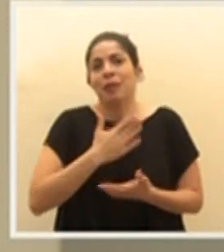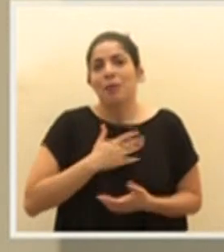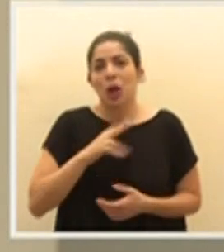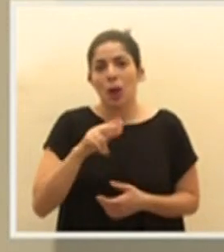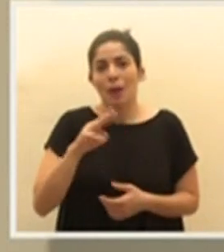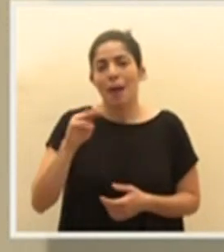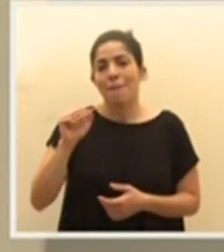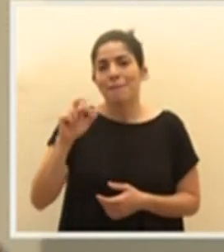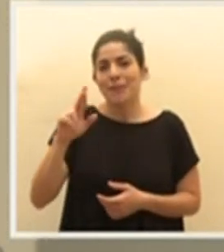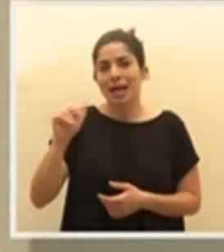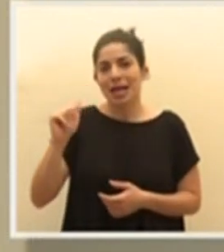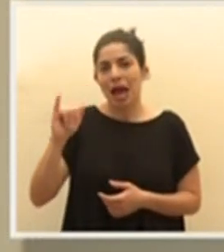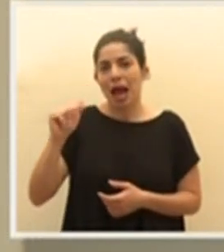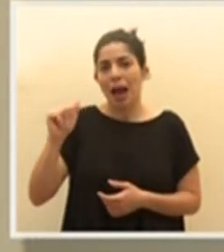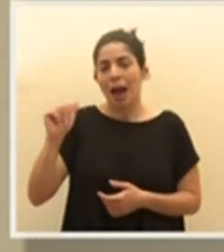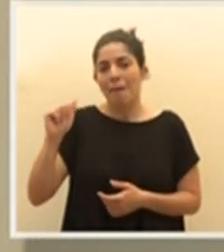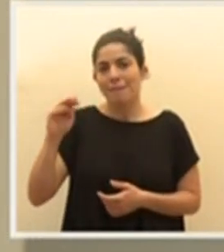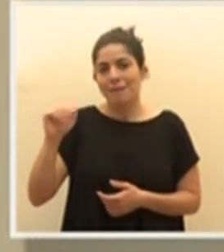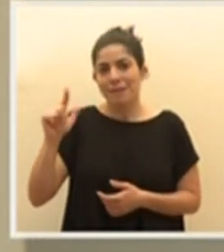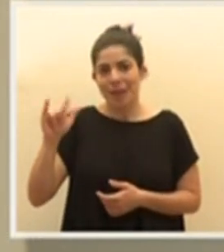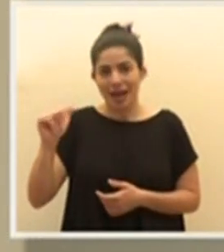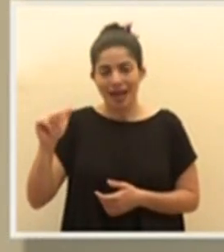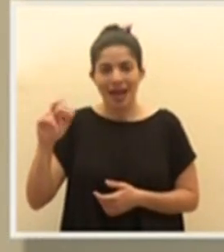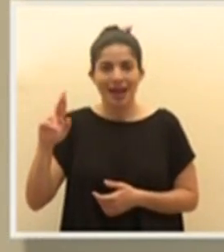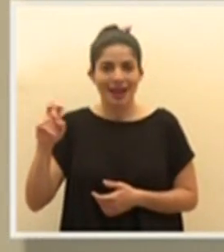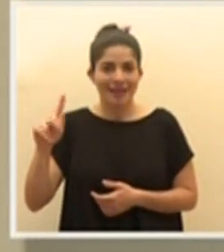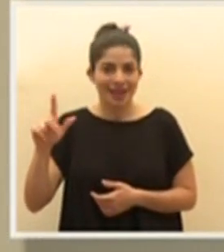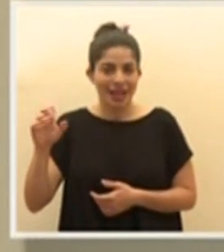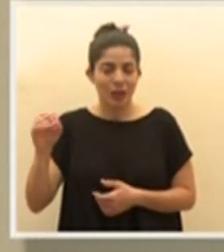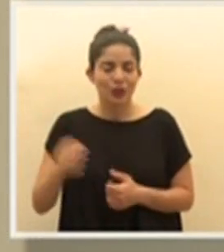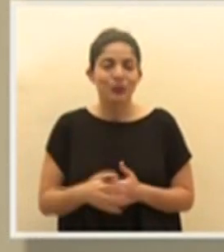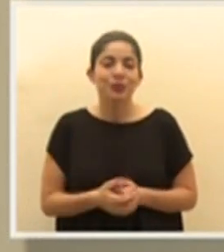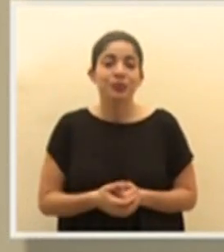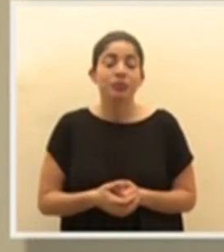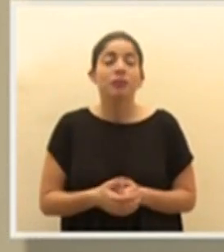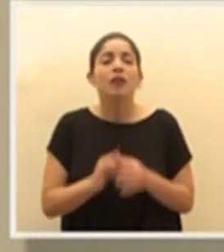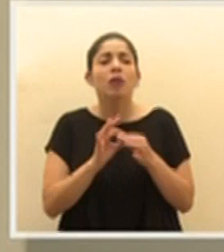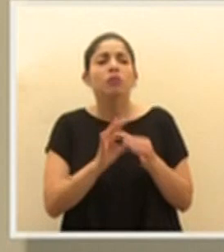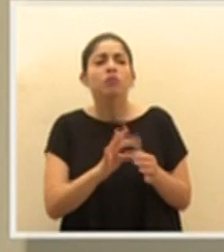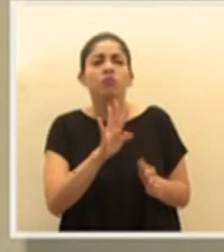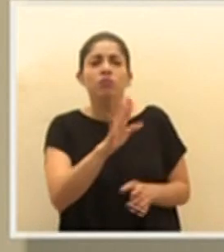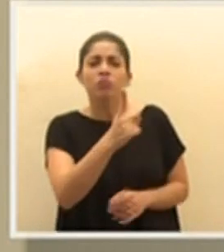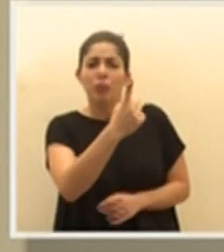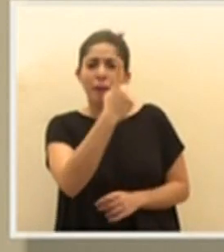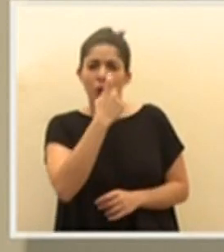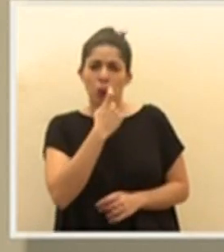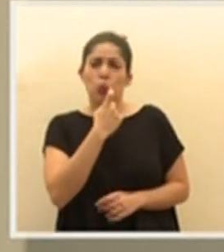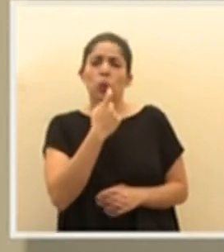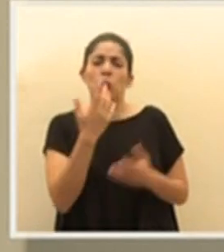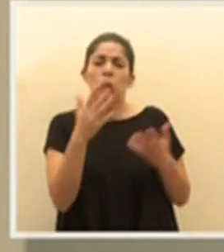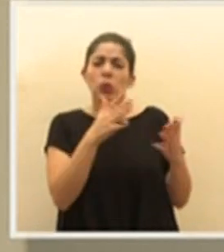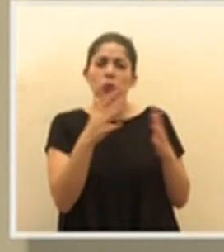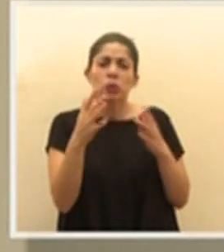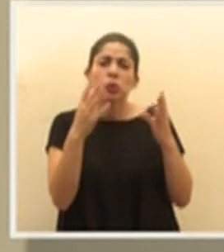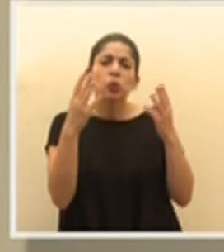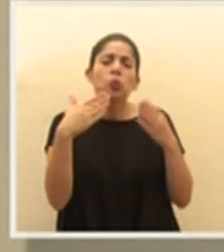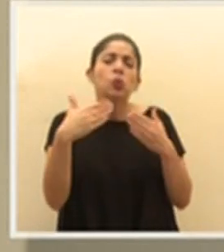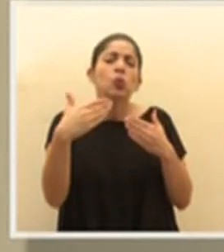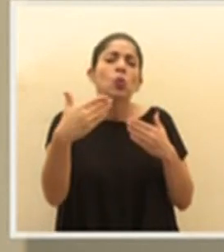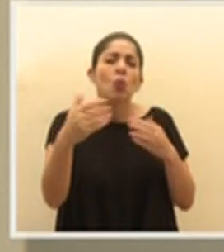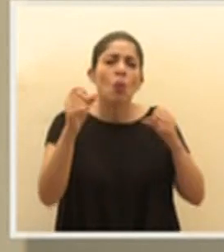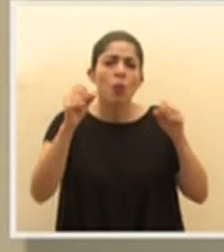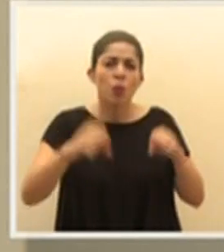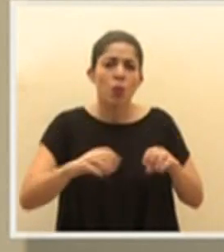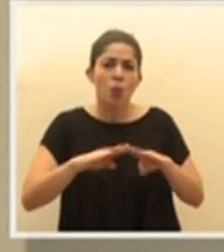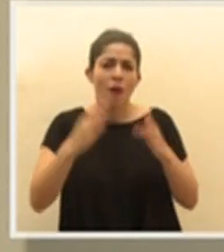Revelo. Atendiendo su consulta sobre la estimación de cuándo podríamos ver abiertas